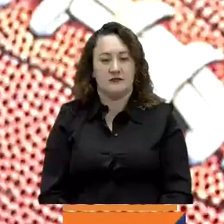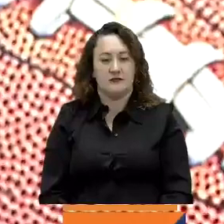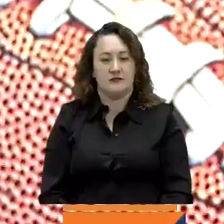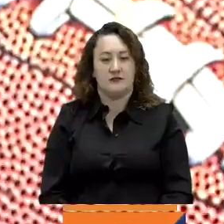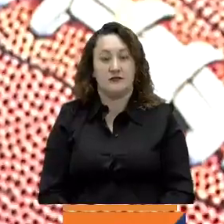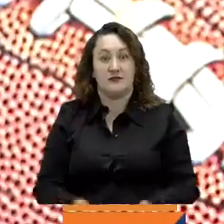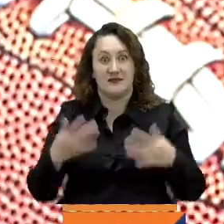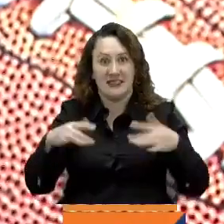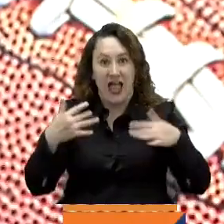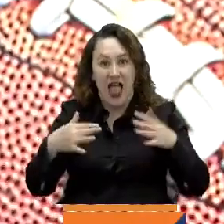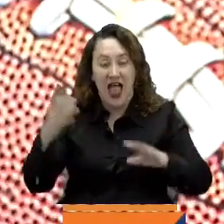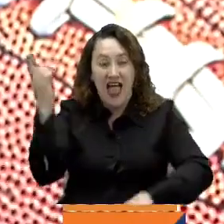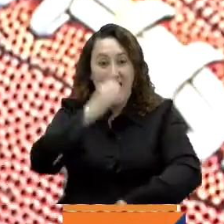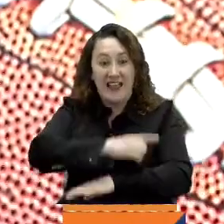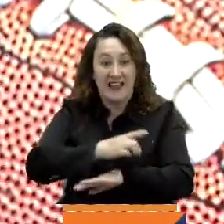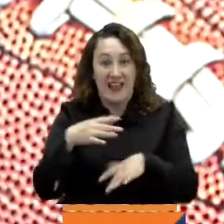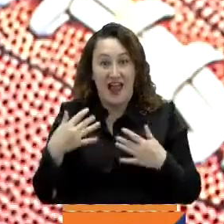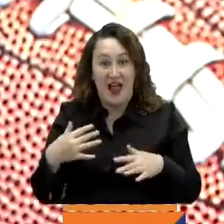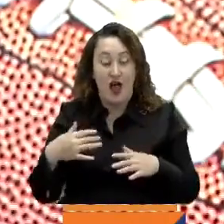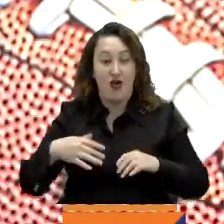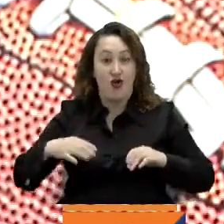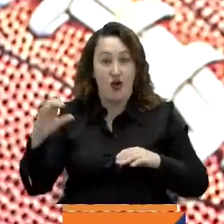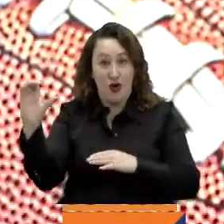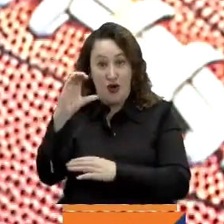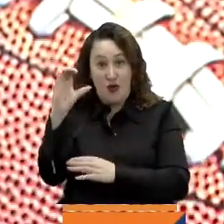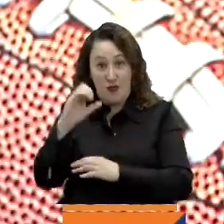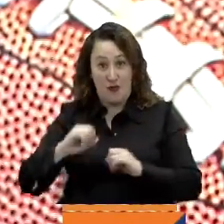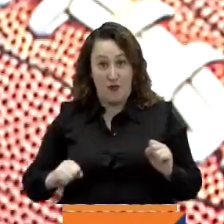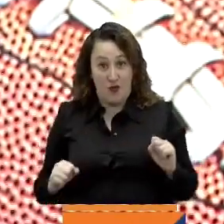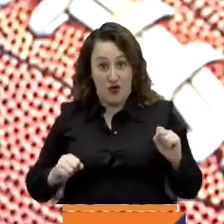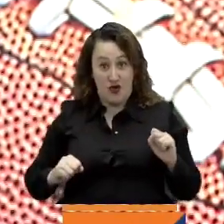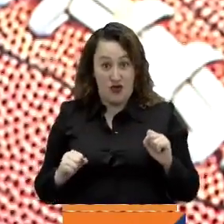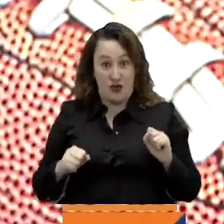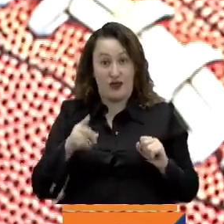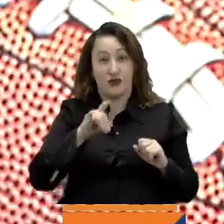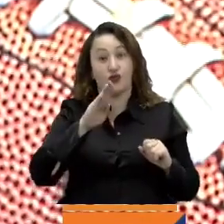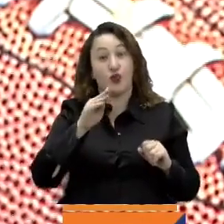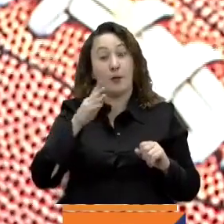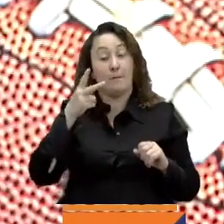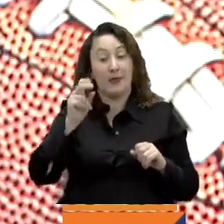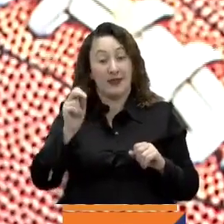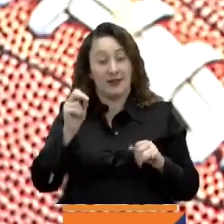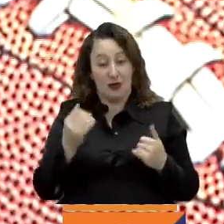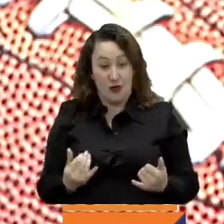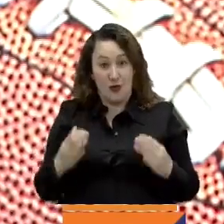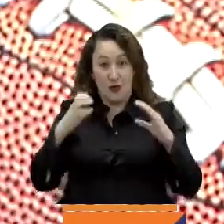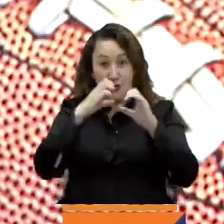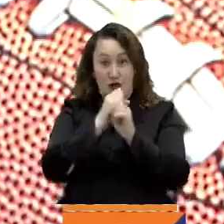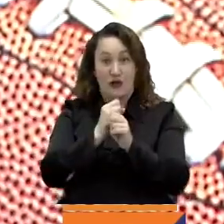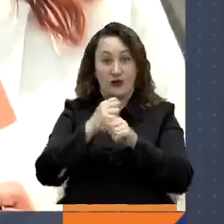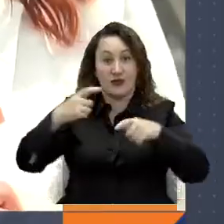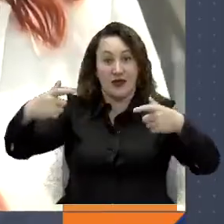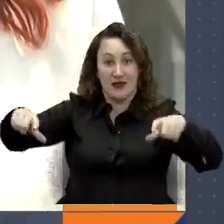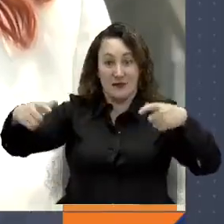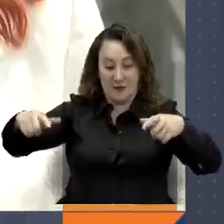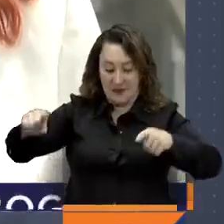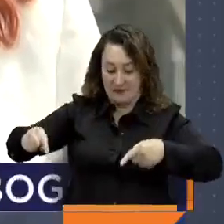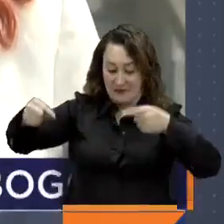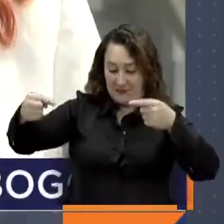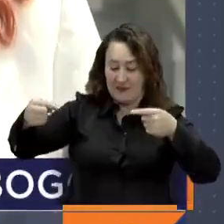Llegó el gran día para Colombia y para Bogotá. La selección sub-20 debuta esta noche en el Estadio del Campín ante Uruguay. Para conocer